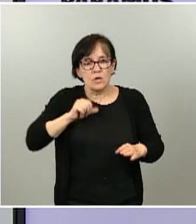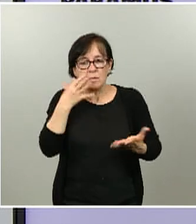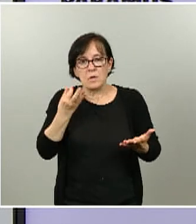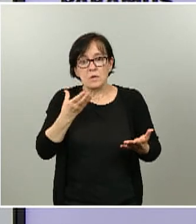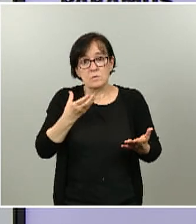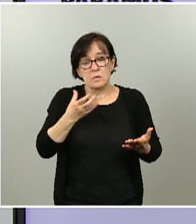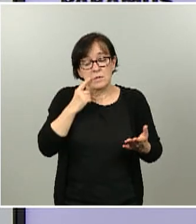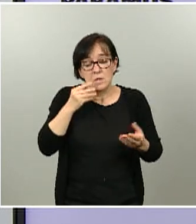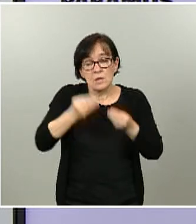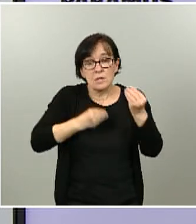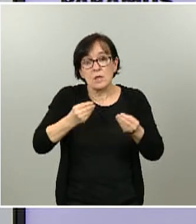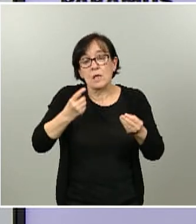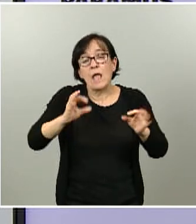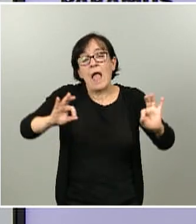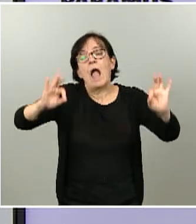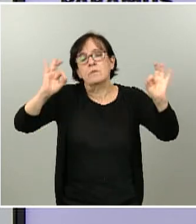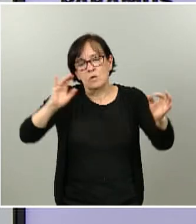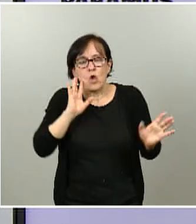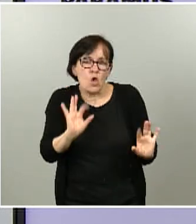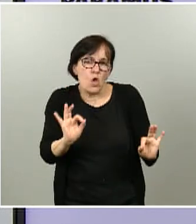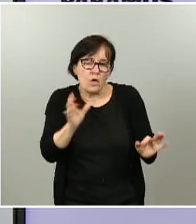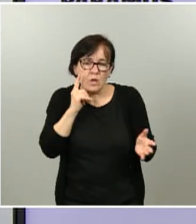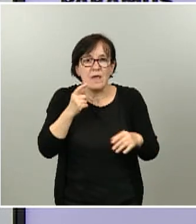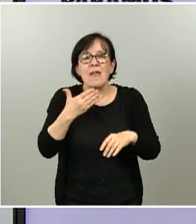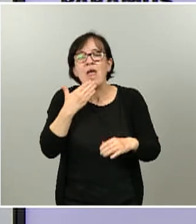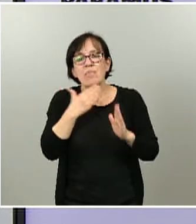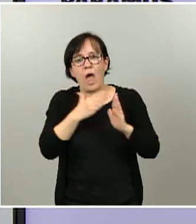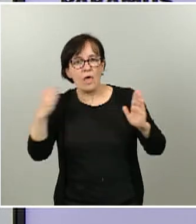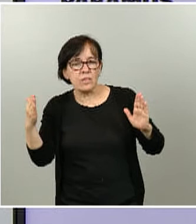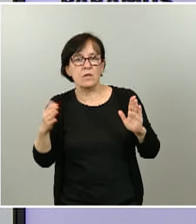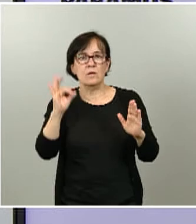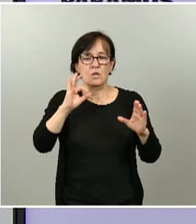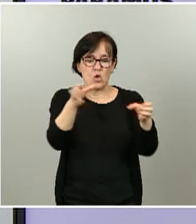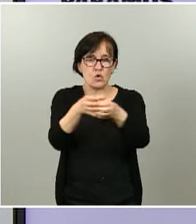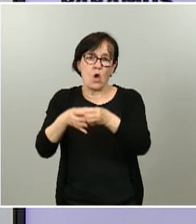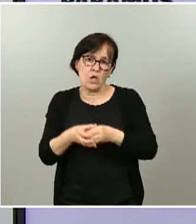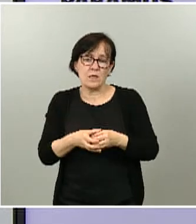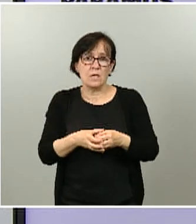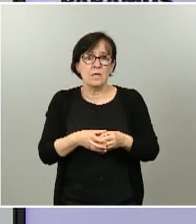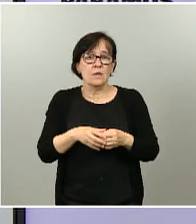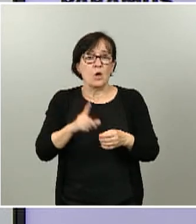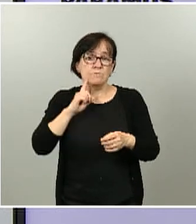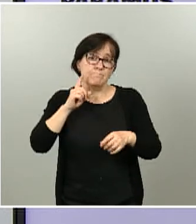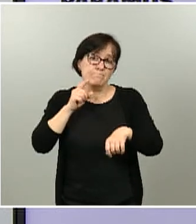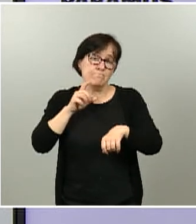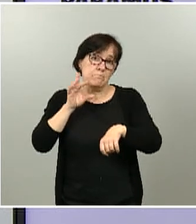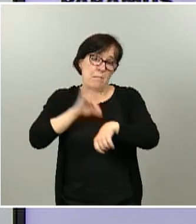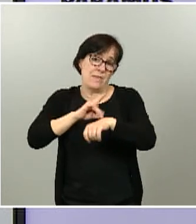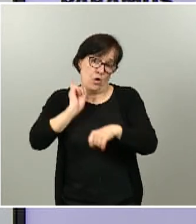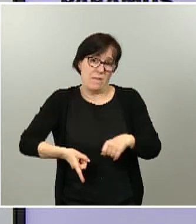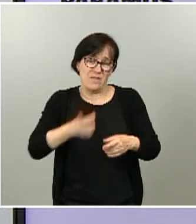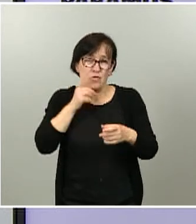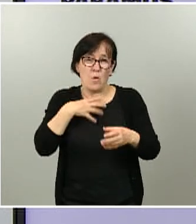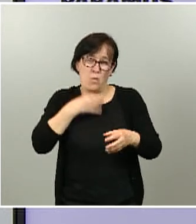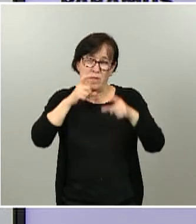algunas excepciones, naturalmente, hasta una determinada edad y algunos colectivos que por prescripción médica no puedan usarla. Me remito para estos detalles a la